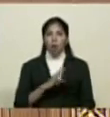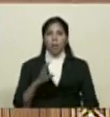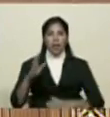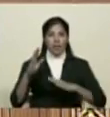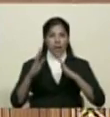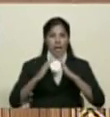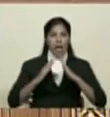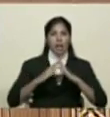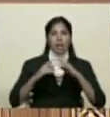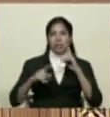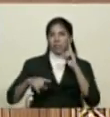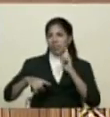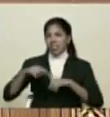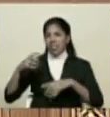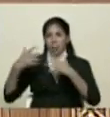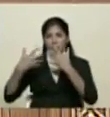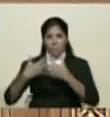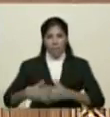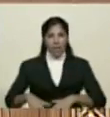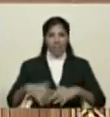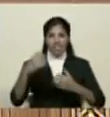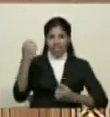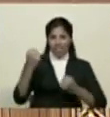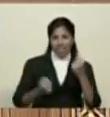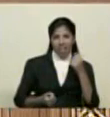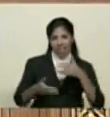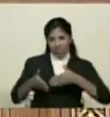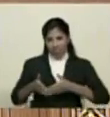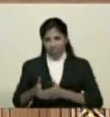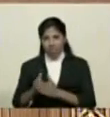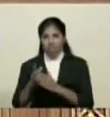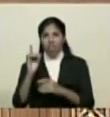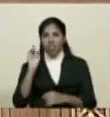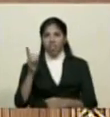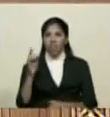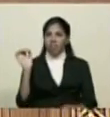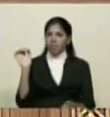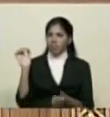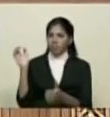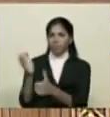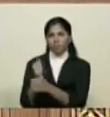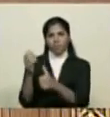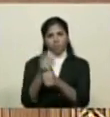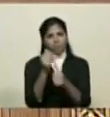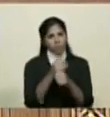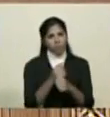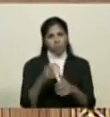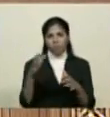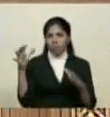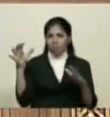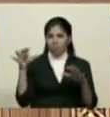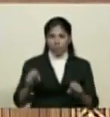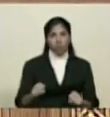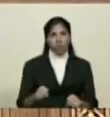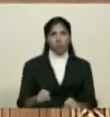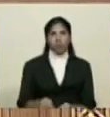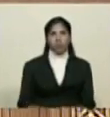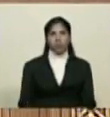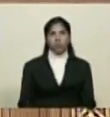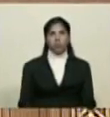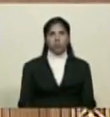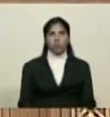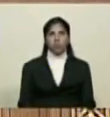sus activos producto de la corrupción, no del trabajo lícito? Ojo, aquí estamos hablando de delitos de corrupción, donde